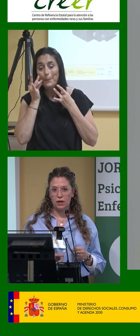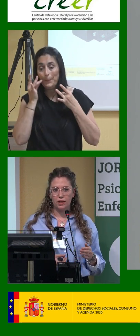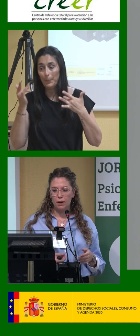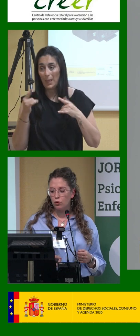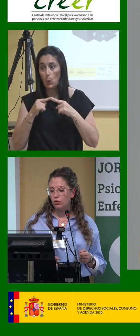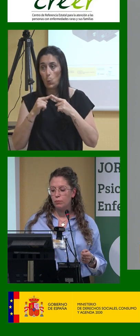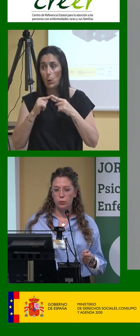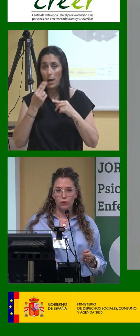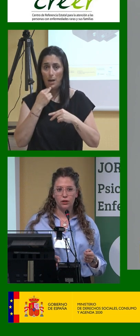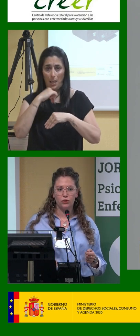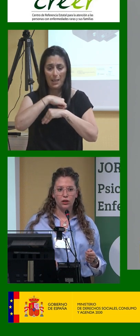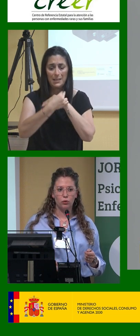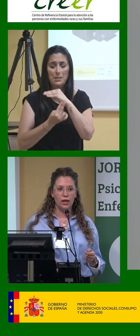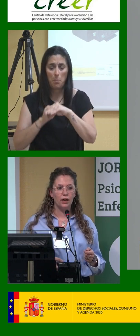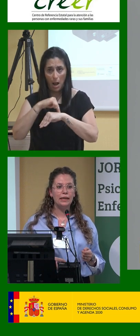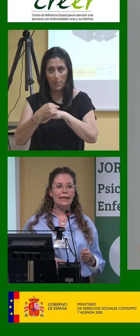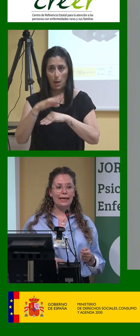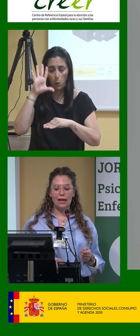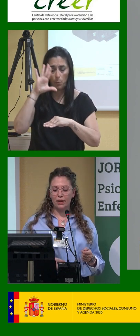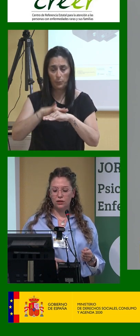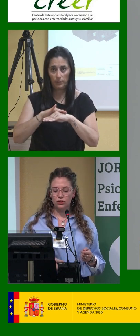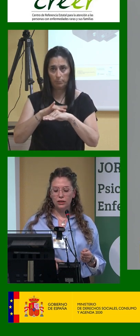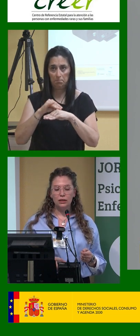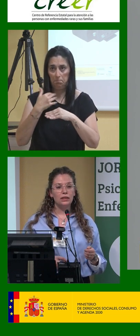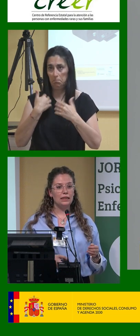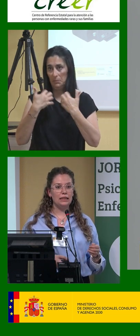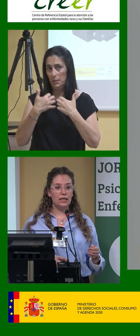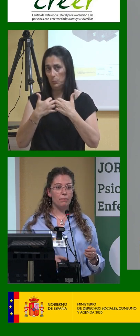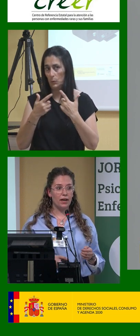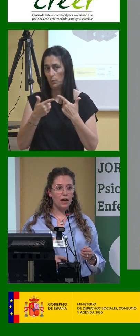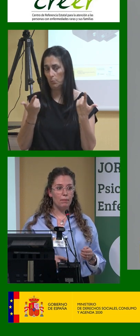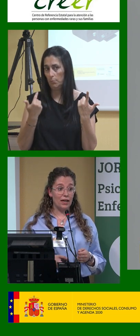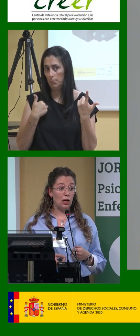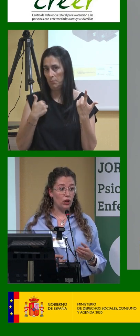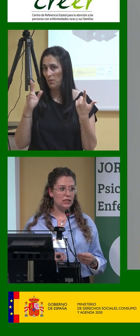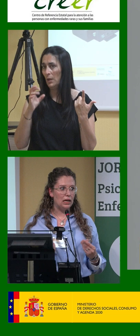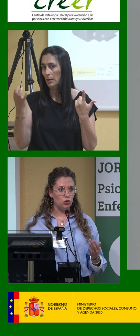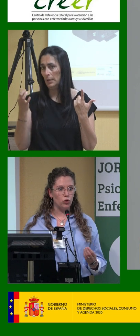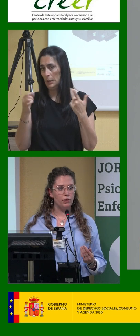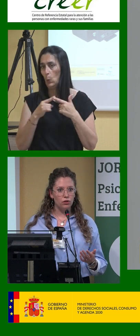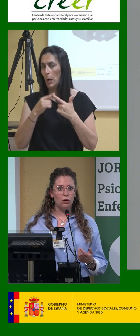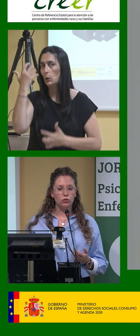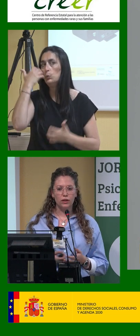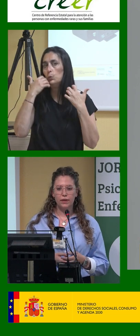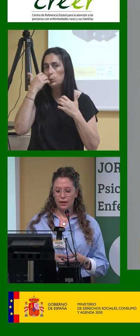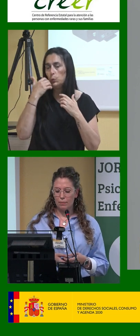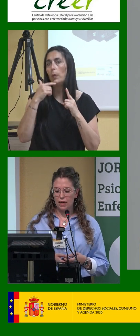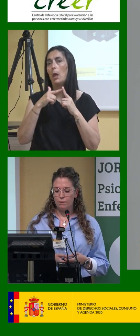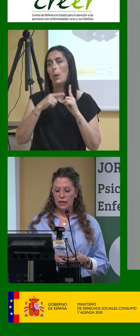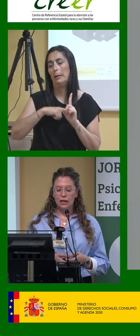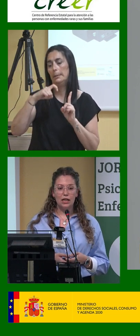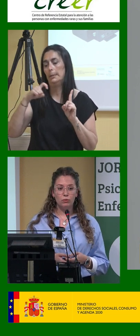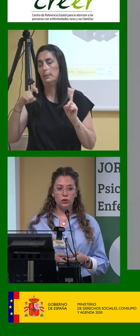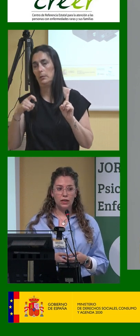con un espadadrapo, con el propio velcro que incluía el aparato, y era para evaluar la sudoración, la conductancia de la